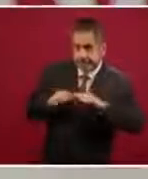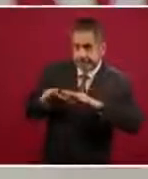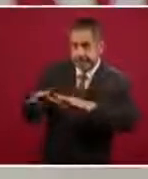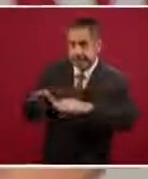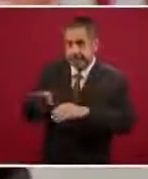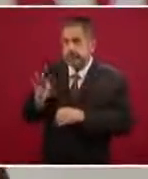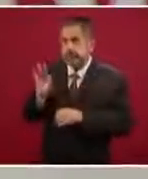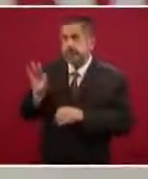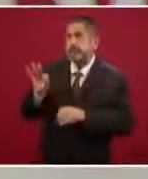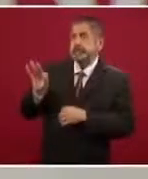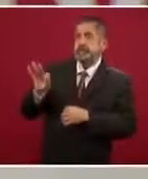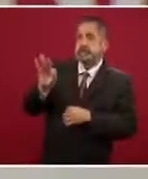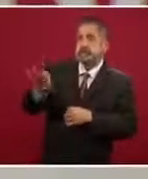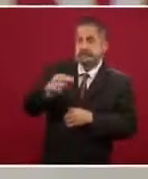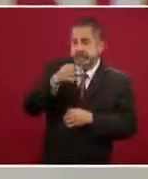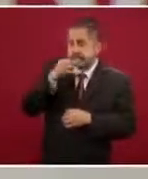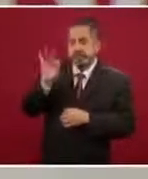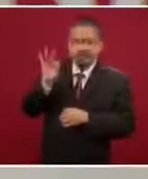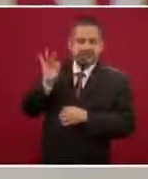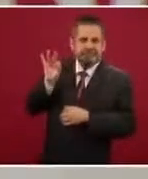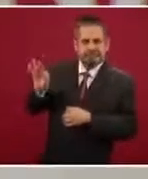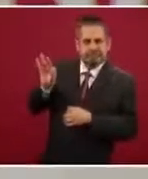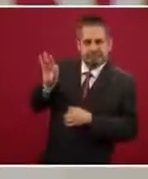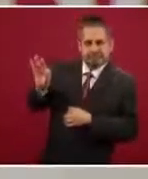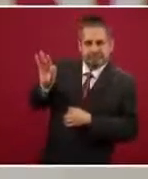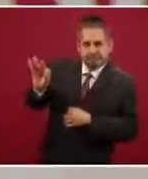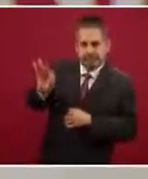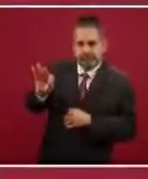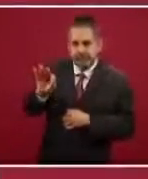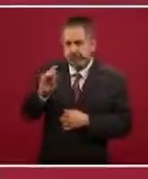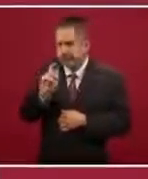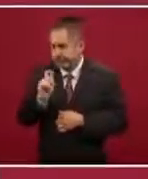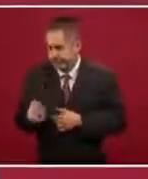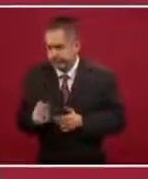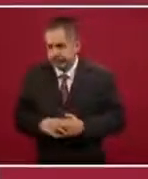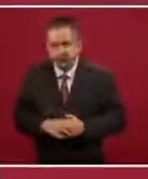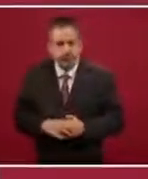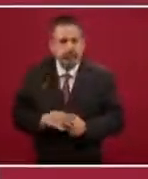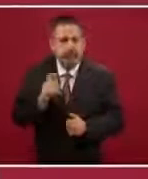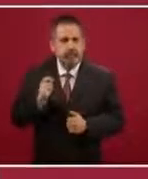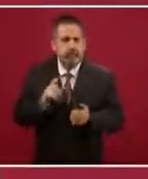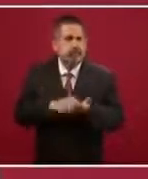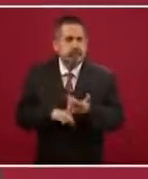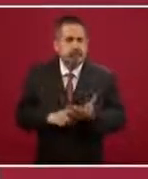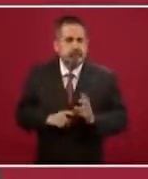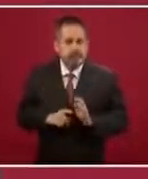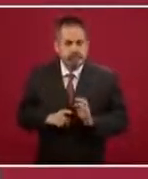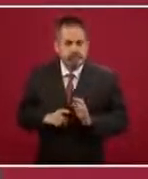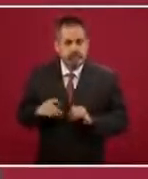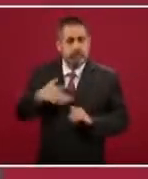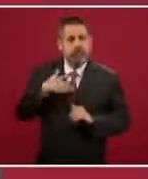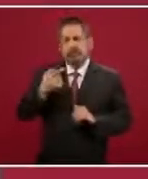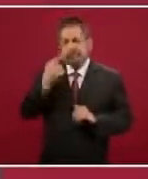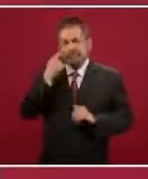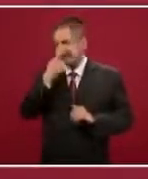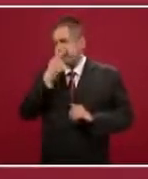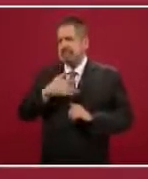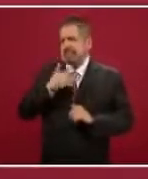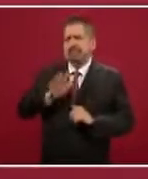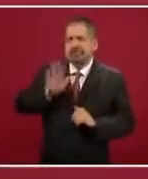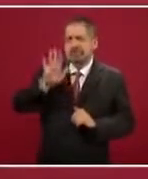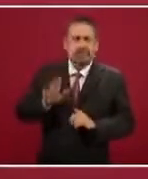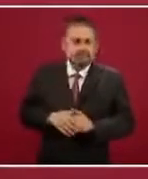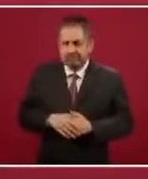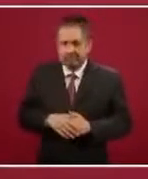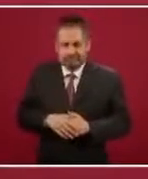sembrar ciertos mensajes. Esto quiero decirles que no es simplemente una apreciación. En nuestra